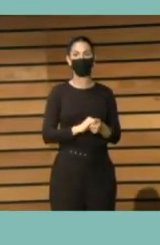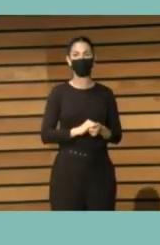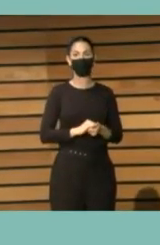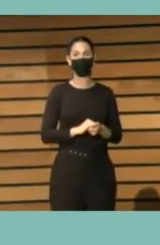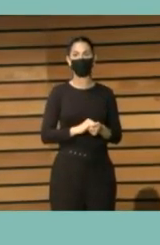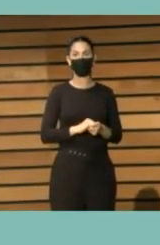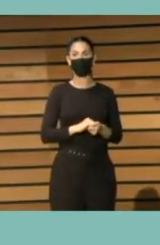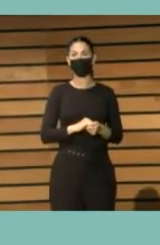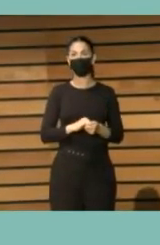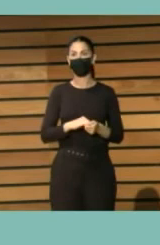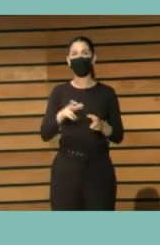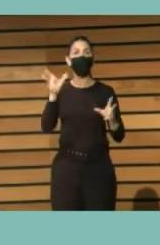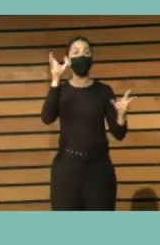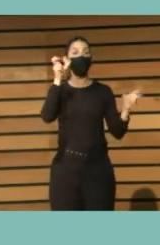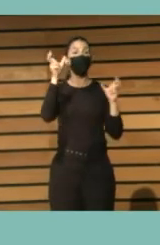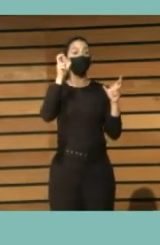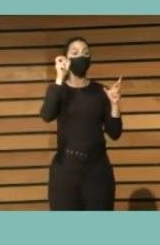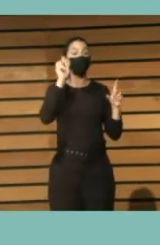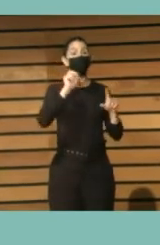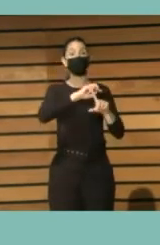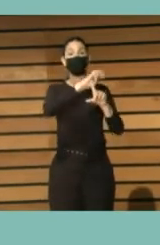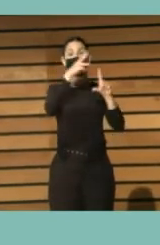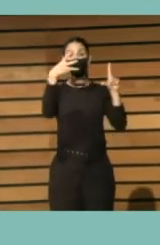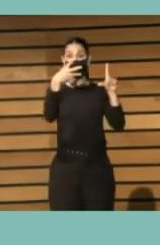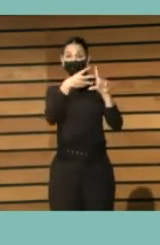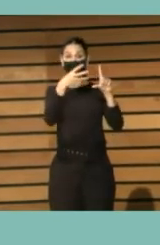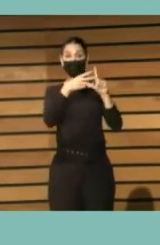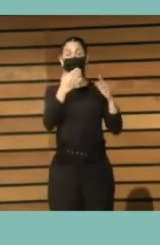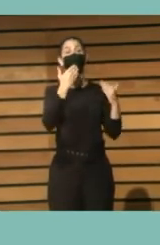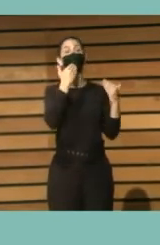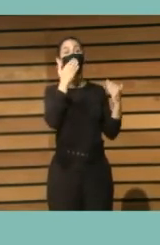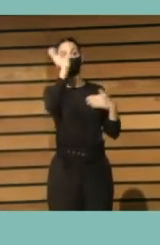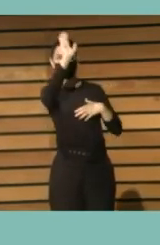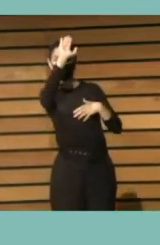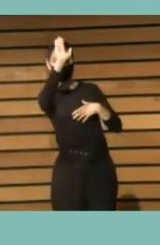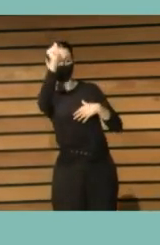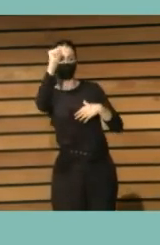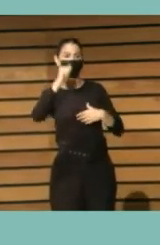están escuchándonos virtualmente, que también les mandamos un saludo desde aquí.